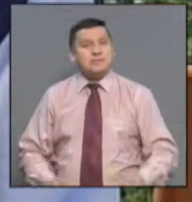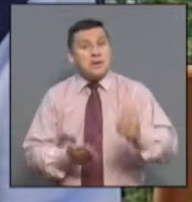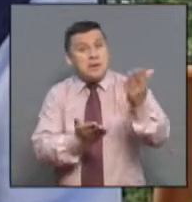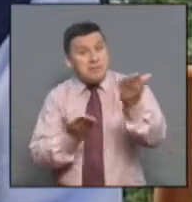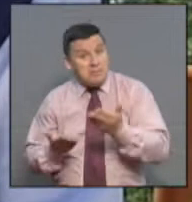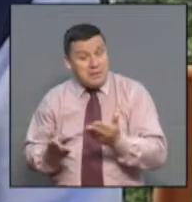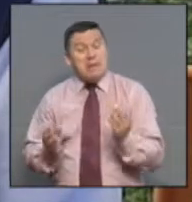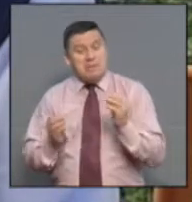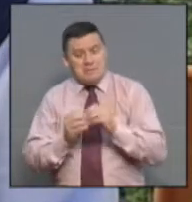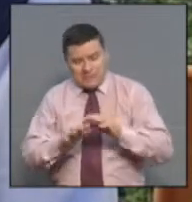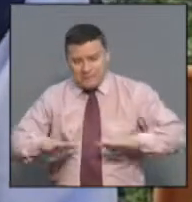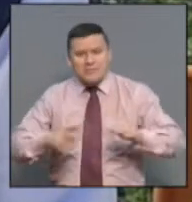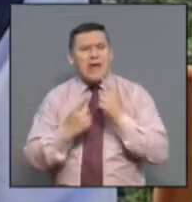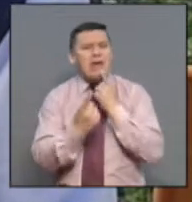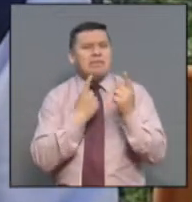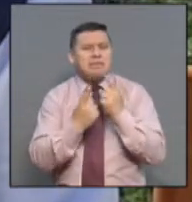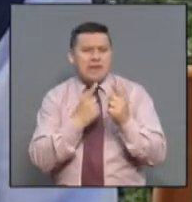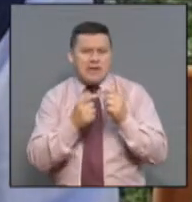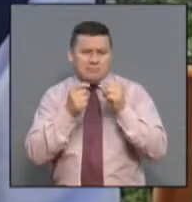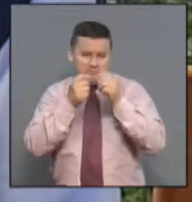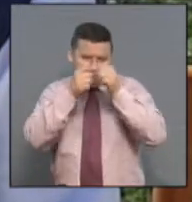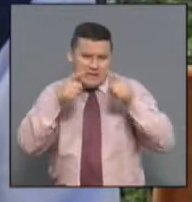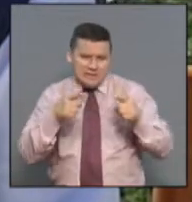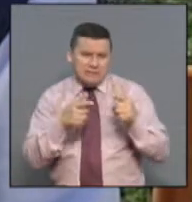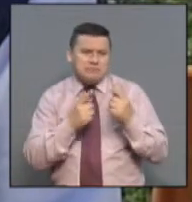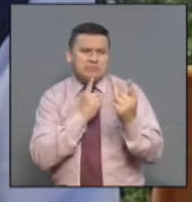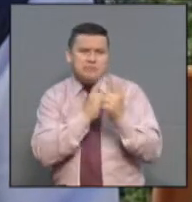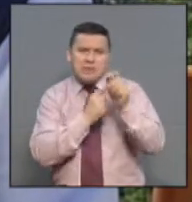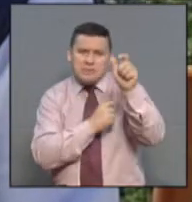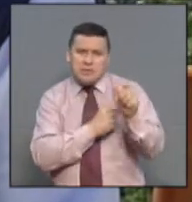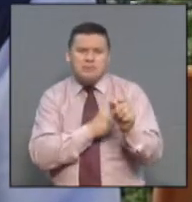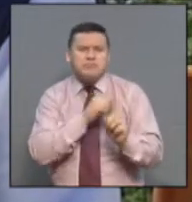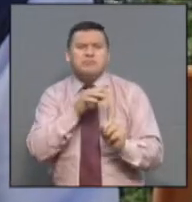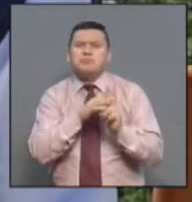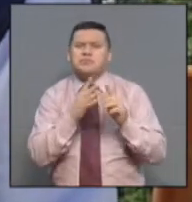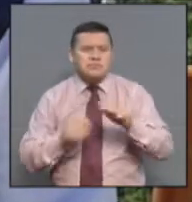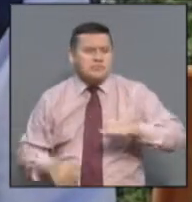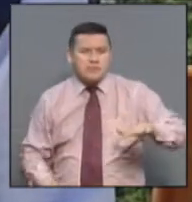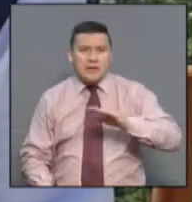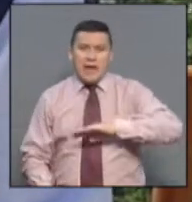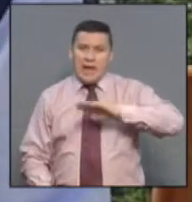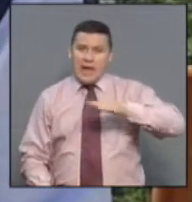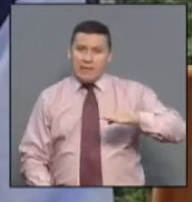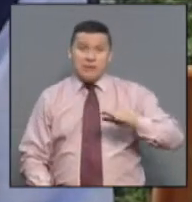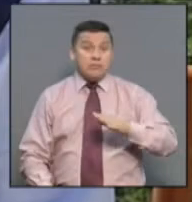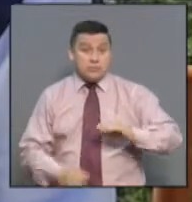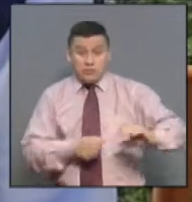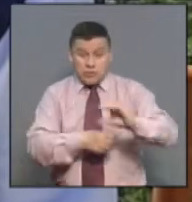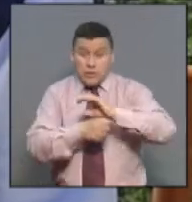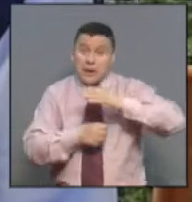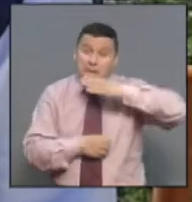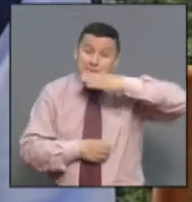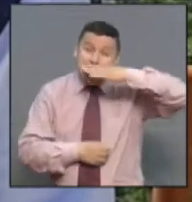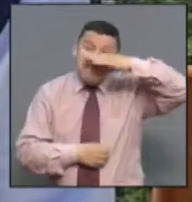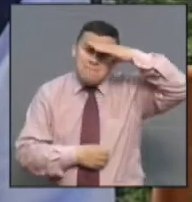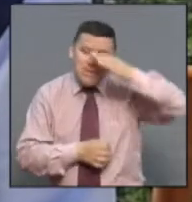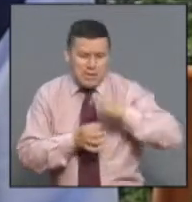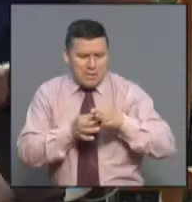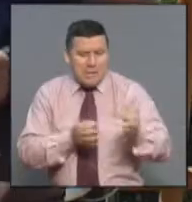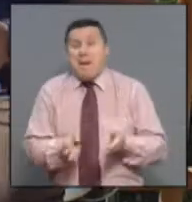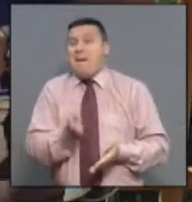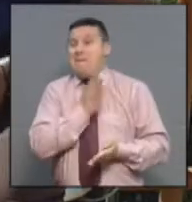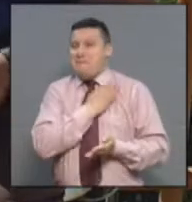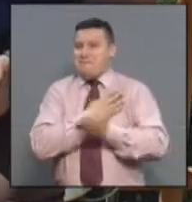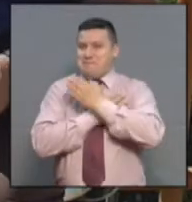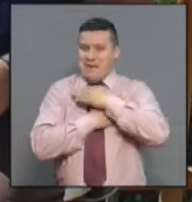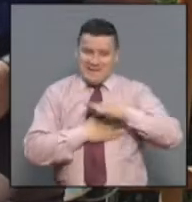Bienvenidos una vez más a la sección Diálogo Público de ESAP Noticias. Esta vez originamos desde el departamento de Antioquia, la ciudad de Medellín, desde el pueblito Paisa.